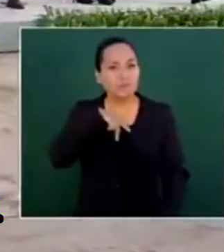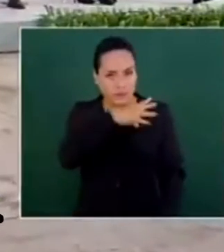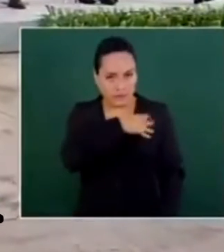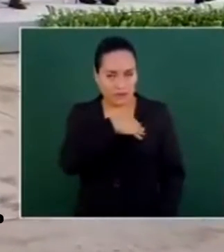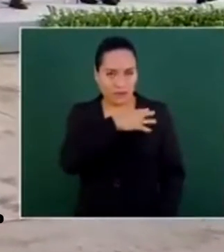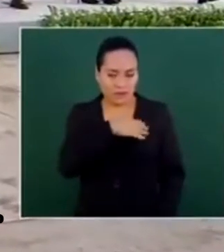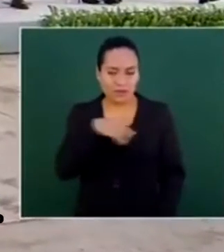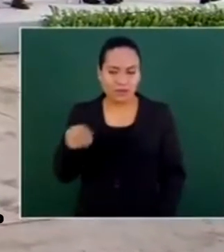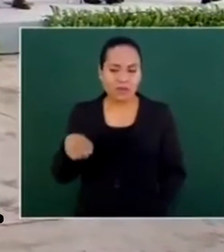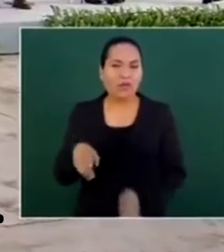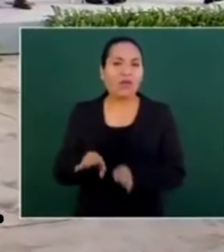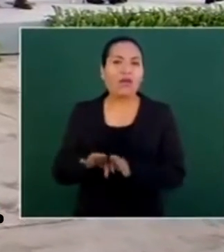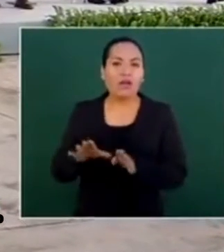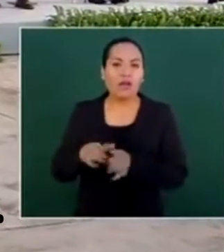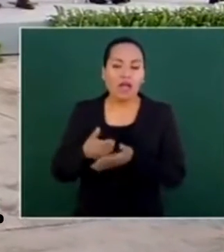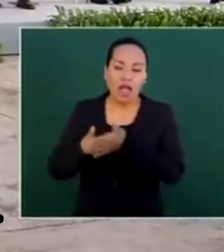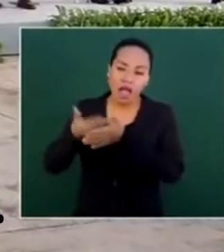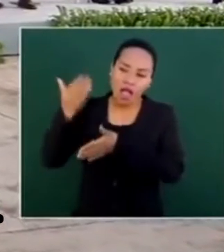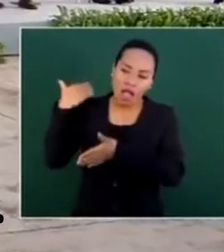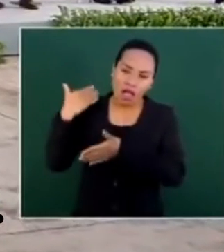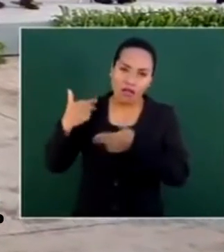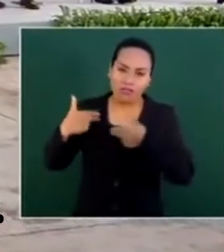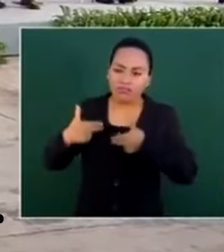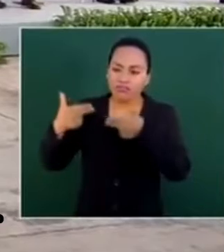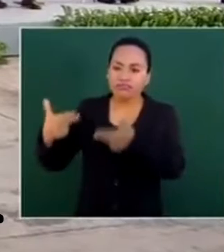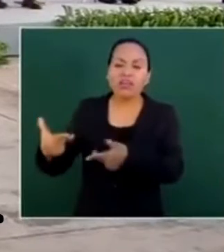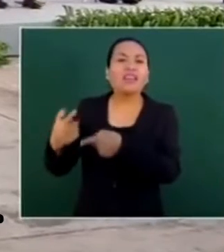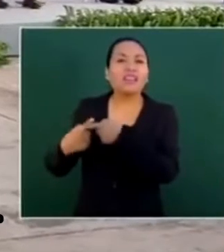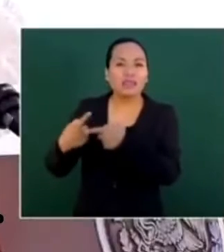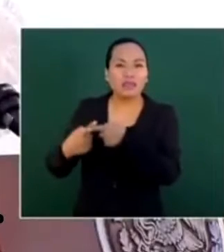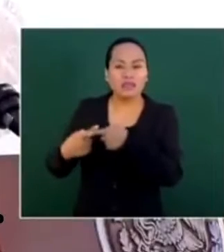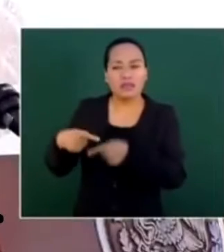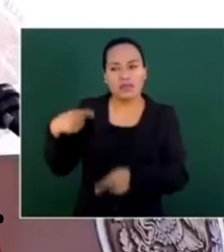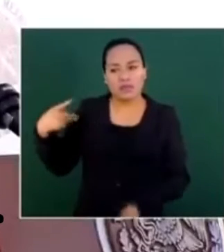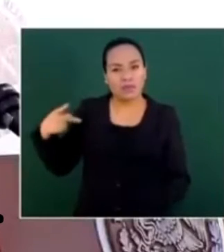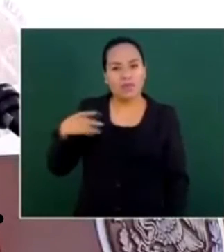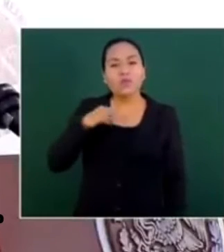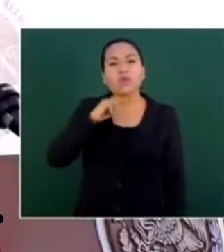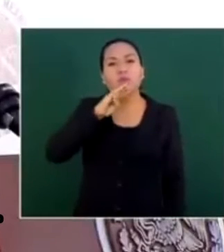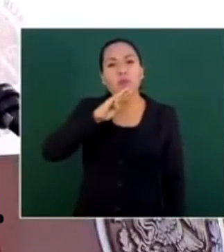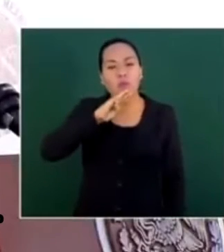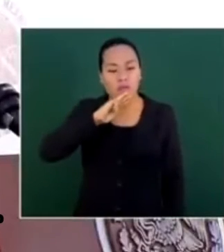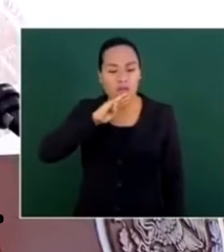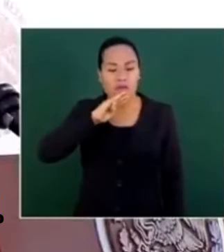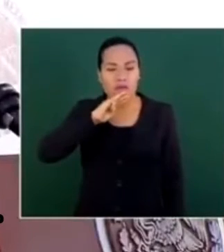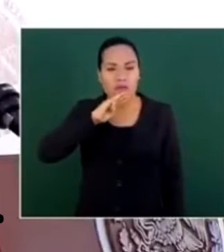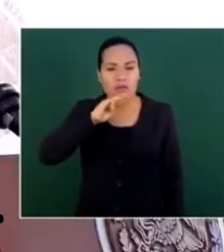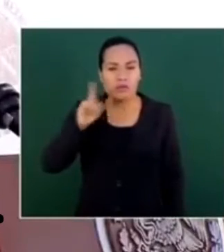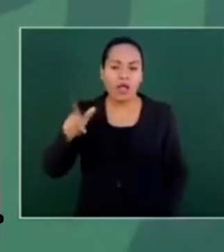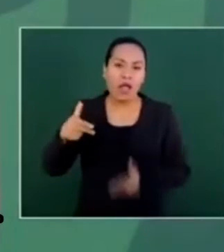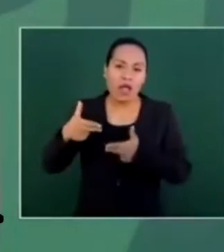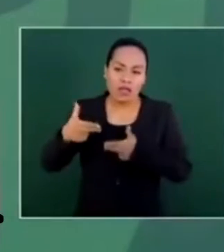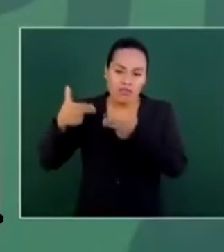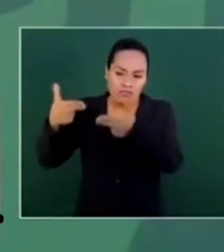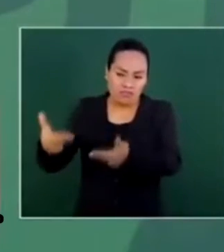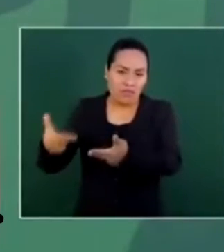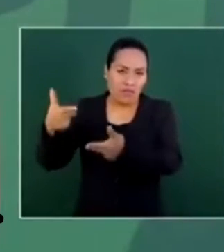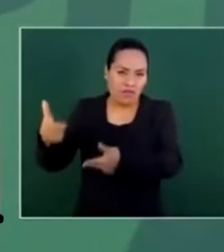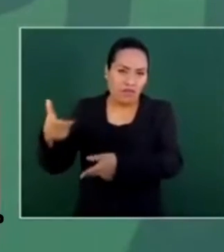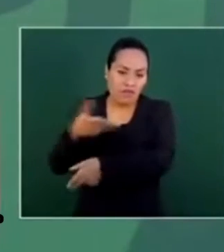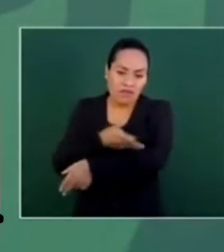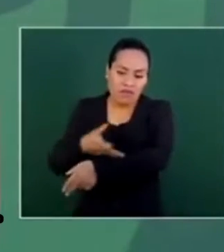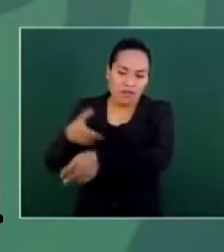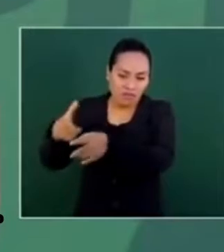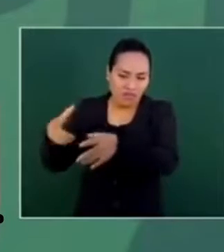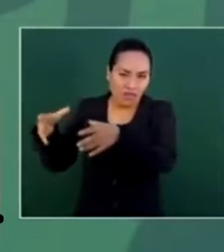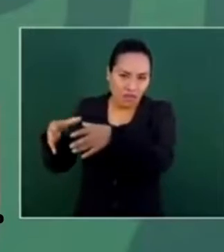esos terrenos desde que vivía su mamá. Es una herencia familiar. Hicieron toda